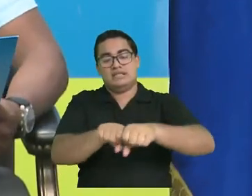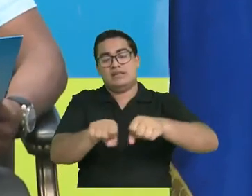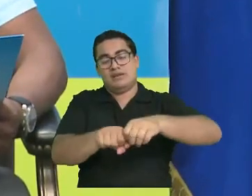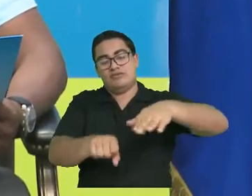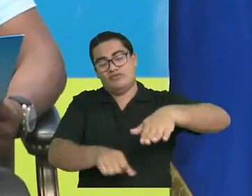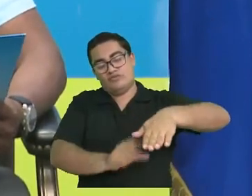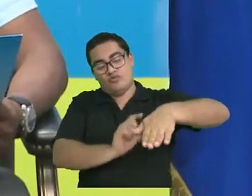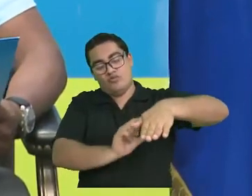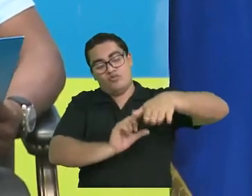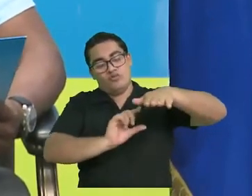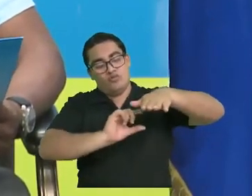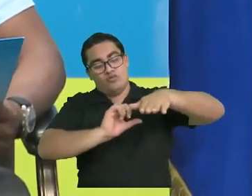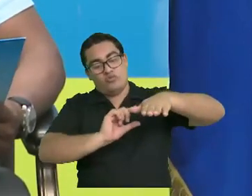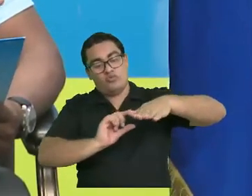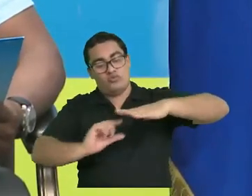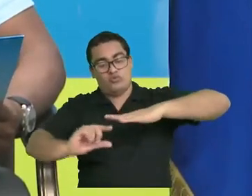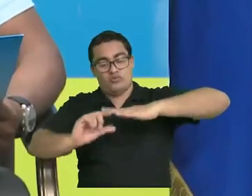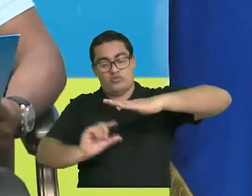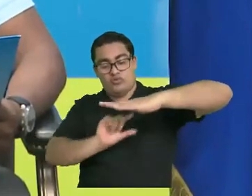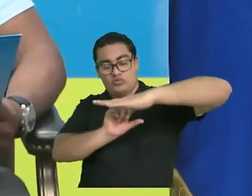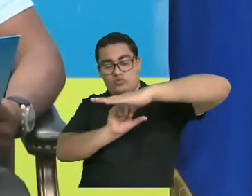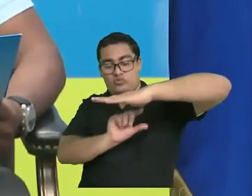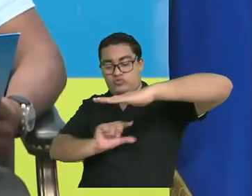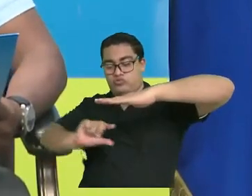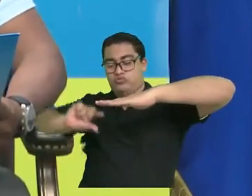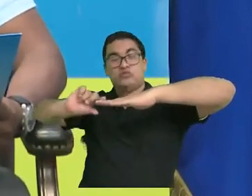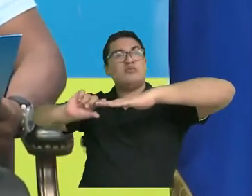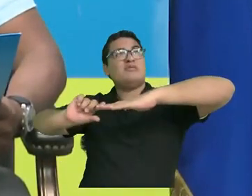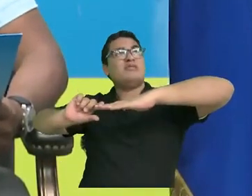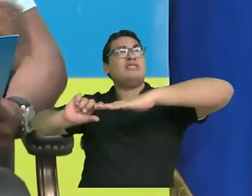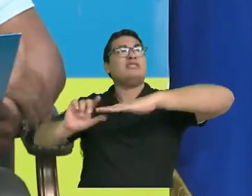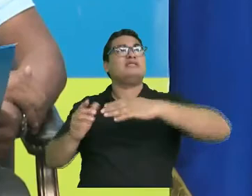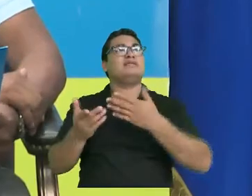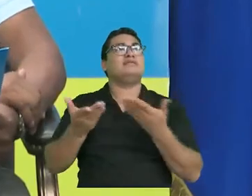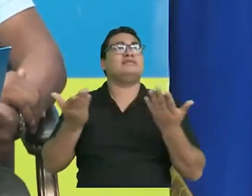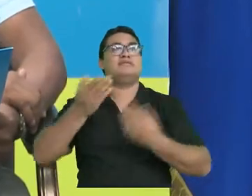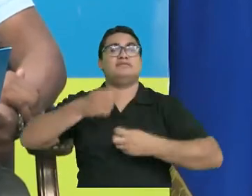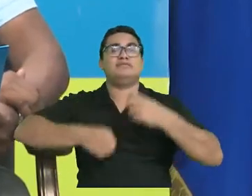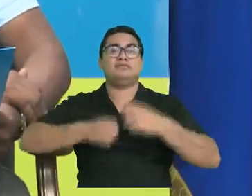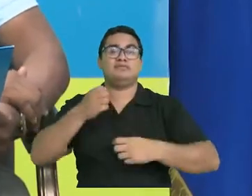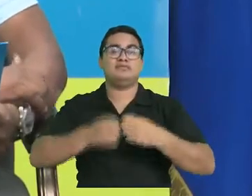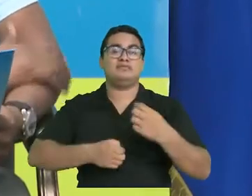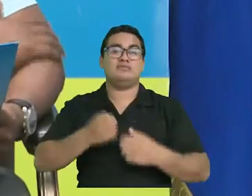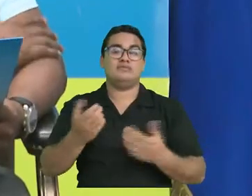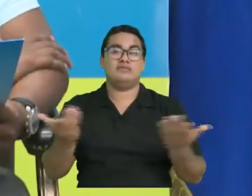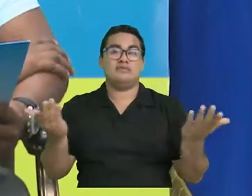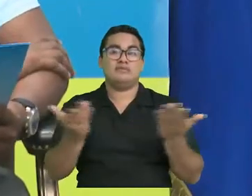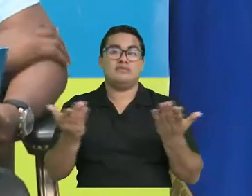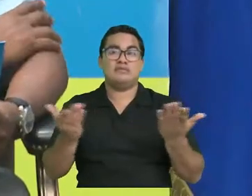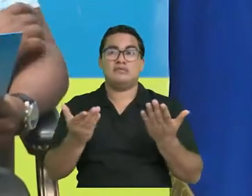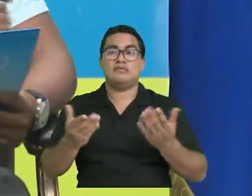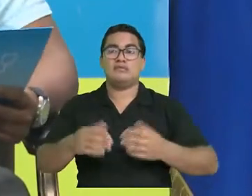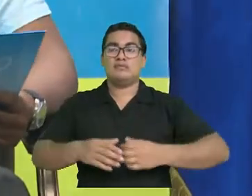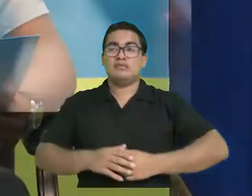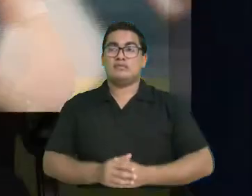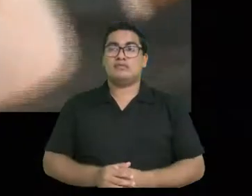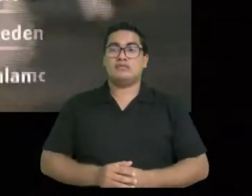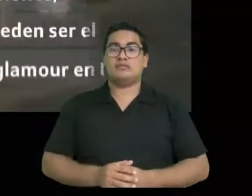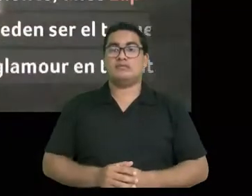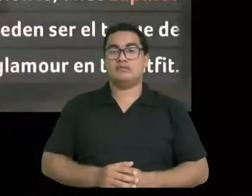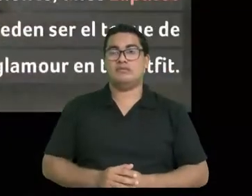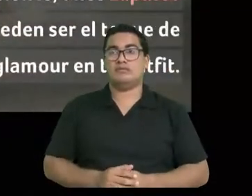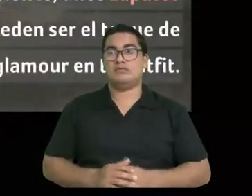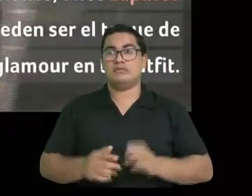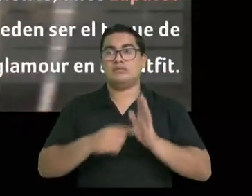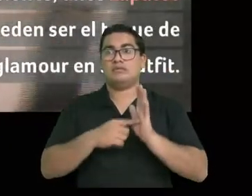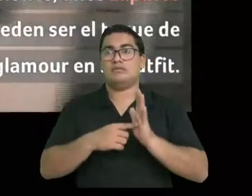dentro del uso prolongado esto, que puede afectar la salud, del uso de las plataformas? Tacón es todo